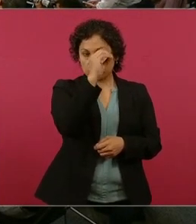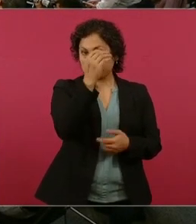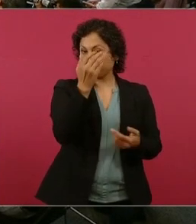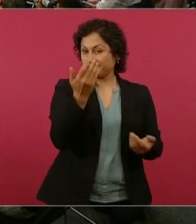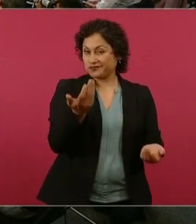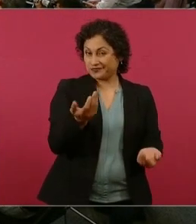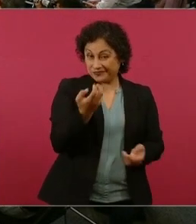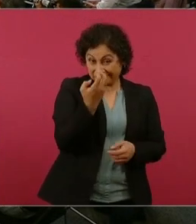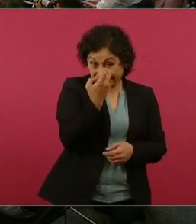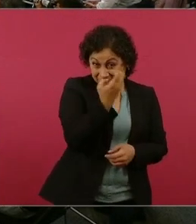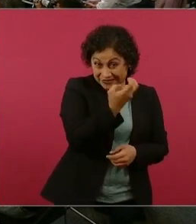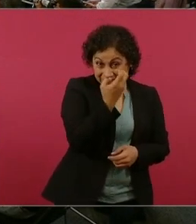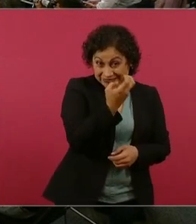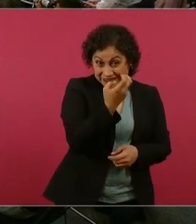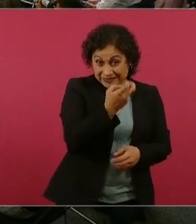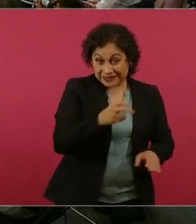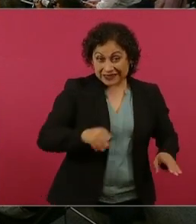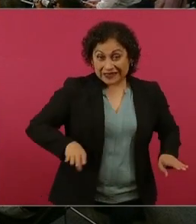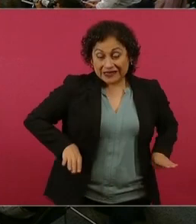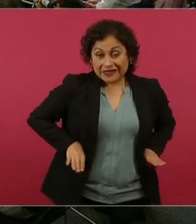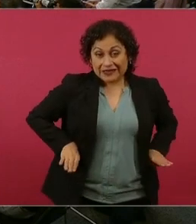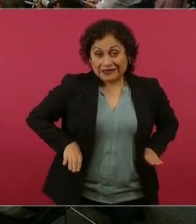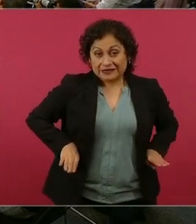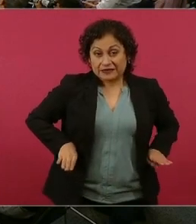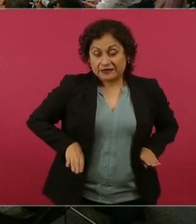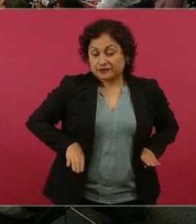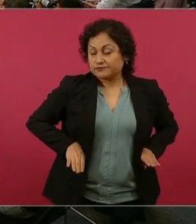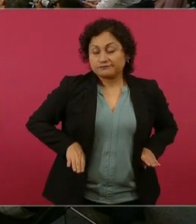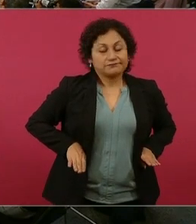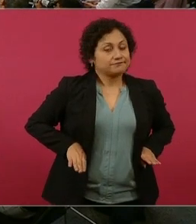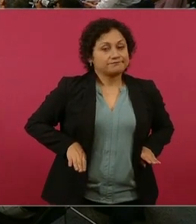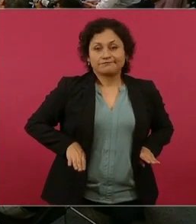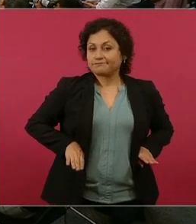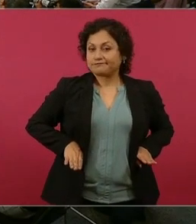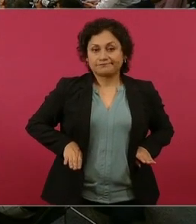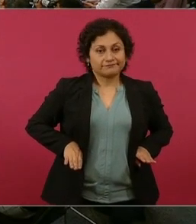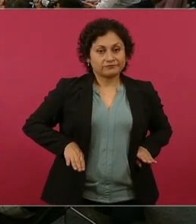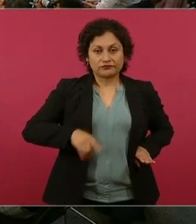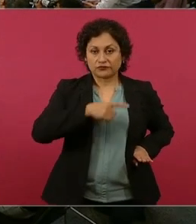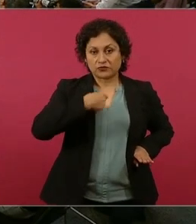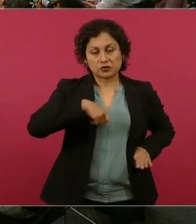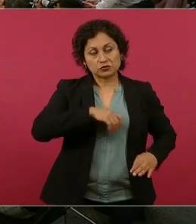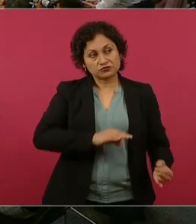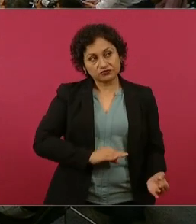es el que tenemos que ir poco a poco enfrentando,